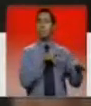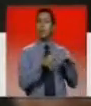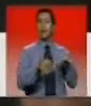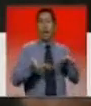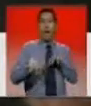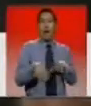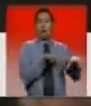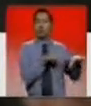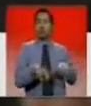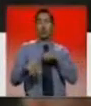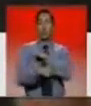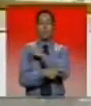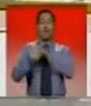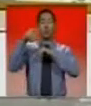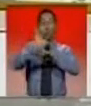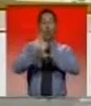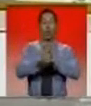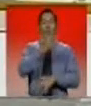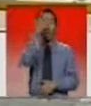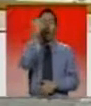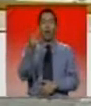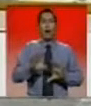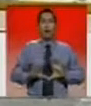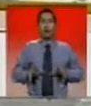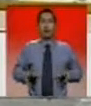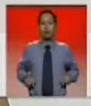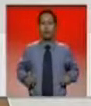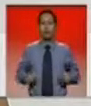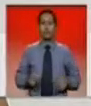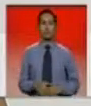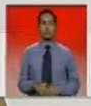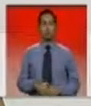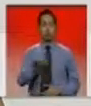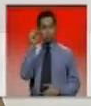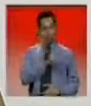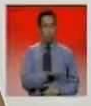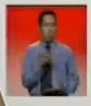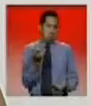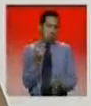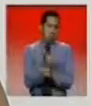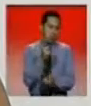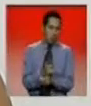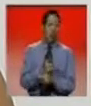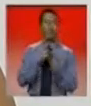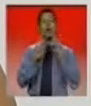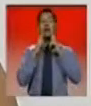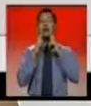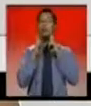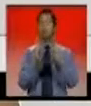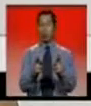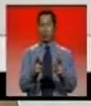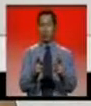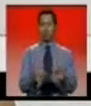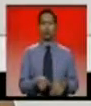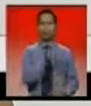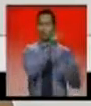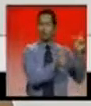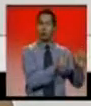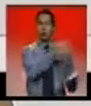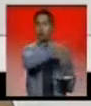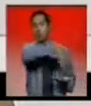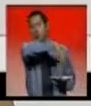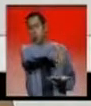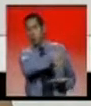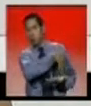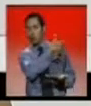en el caso Petroecuador. Y en este caso también, por supuesto, para dar respuesta a aquella que ha sido una duda ciudadana y que